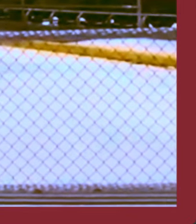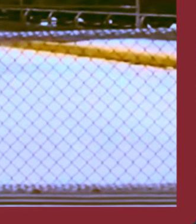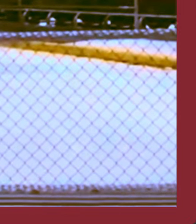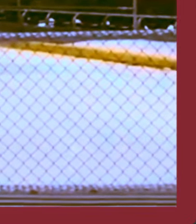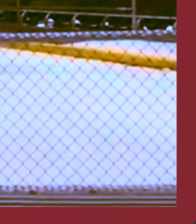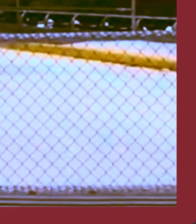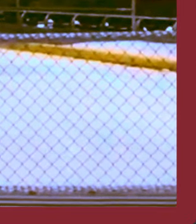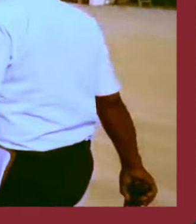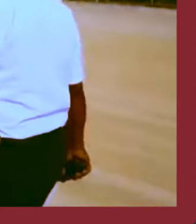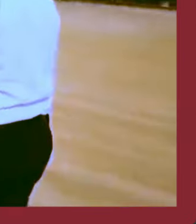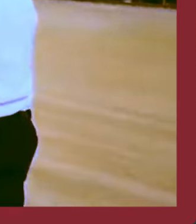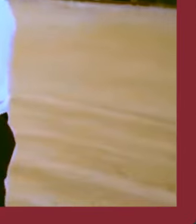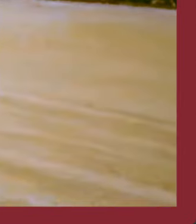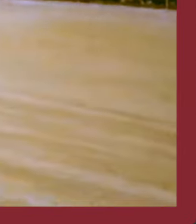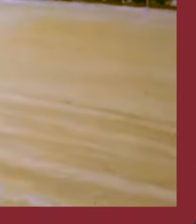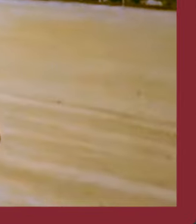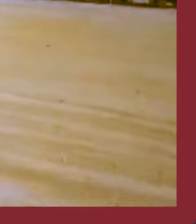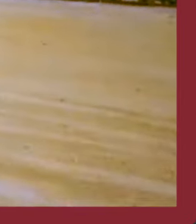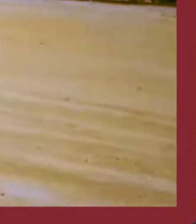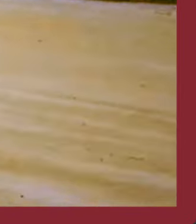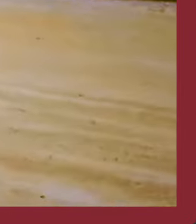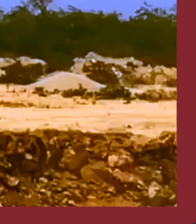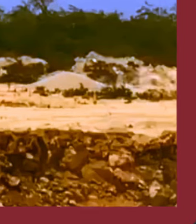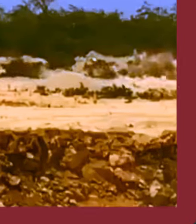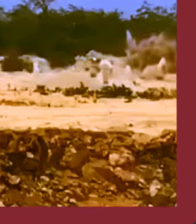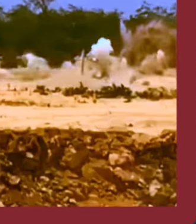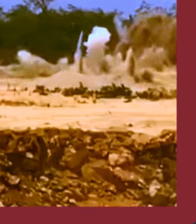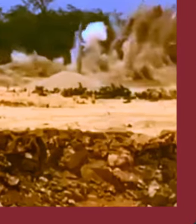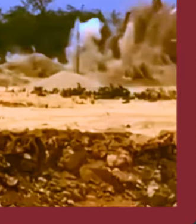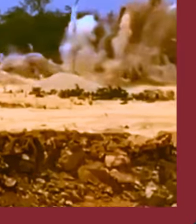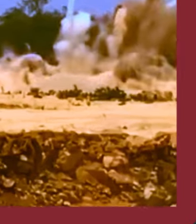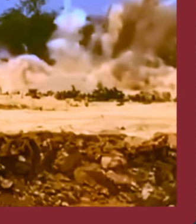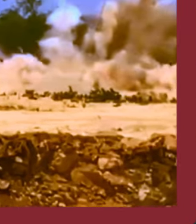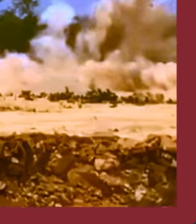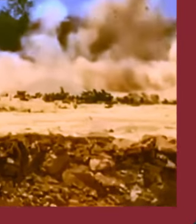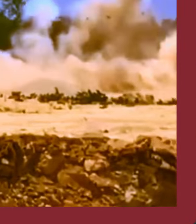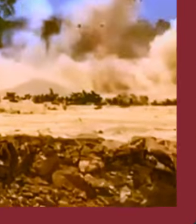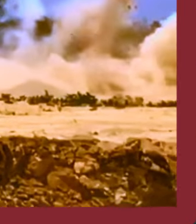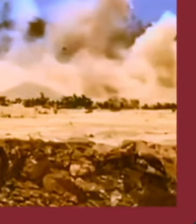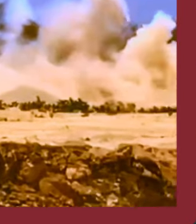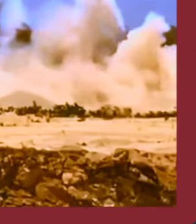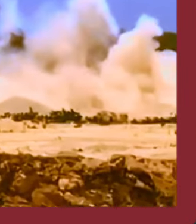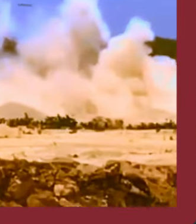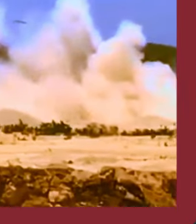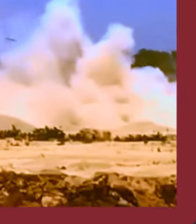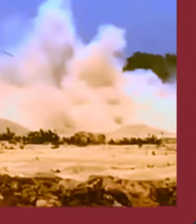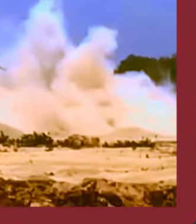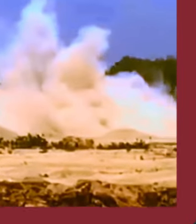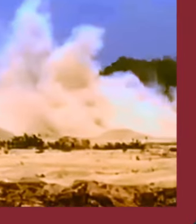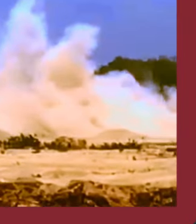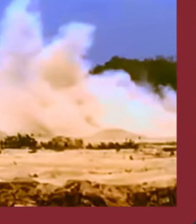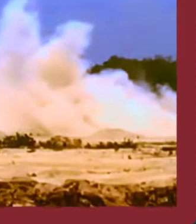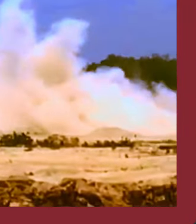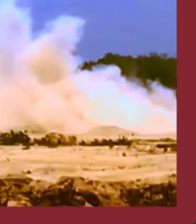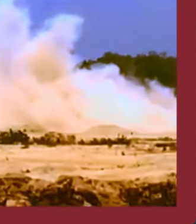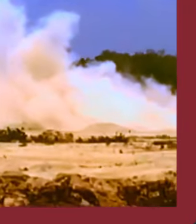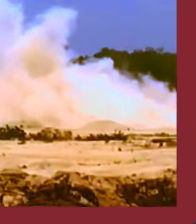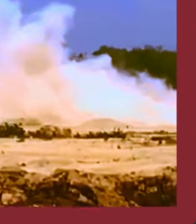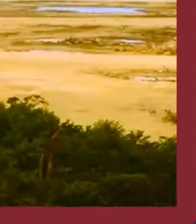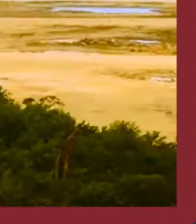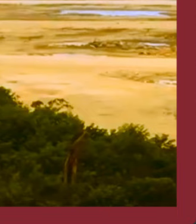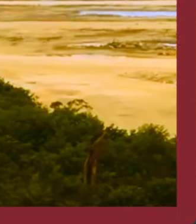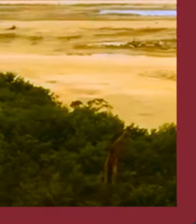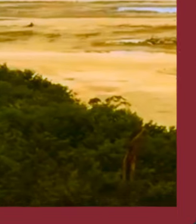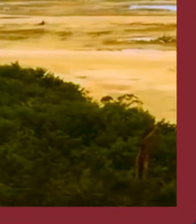sanciones administrativas. La empresa presentó un juicio de amparo contra la clausura del área de extracción y contra la intención de habilitar